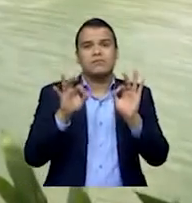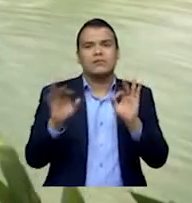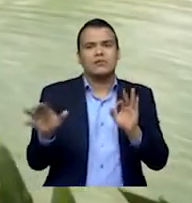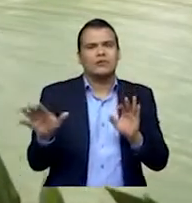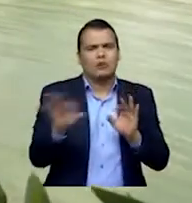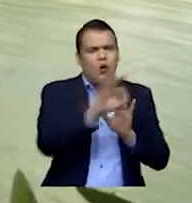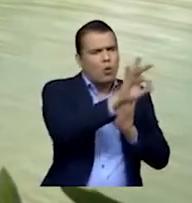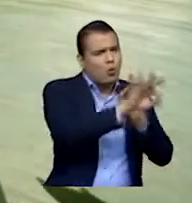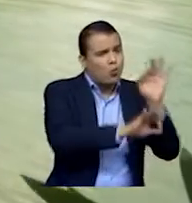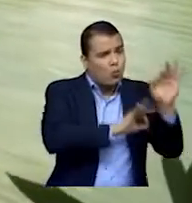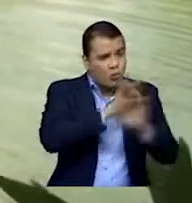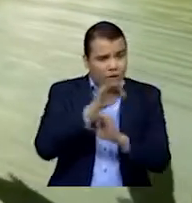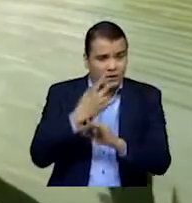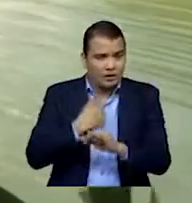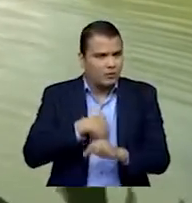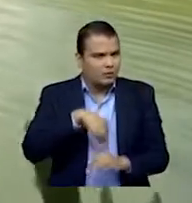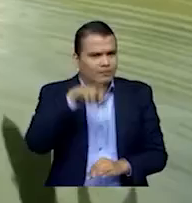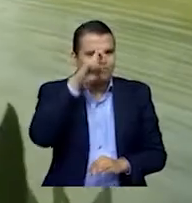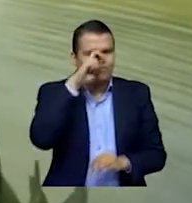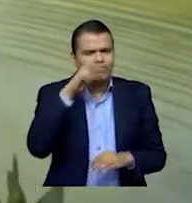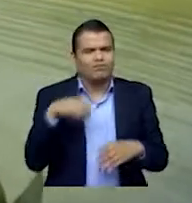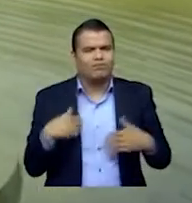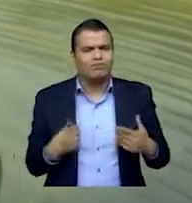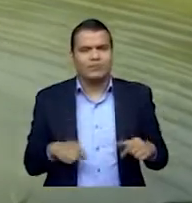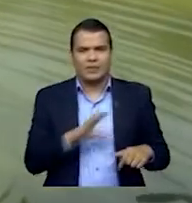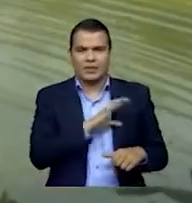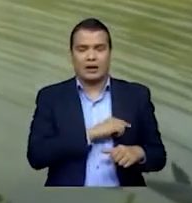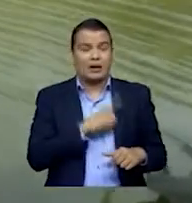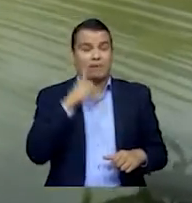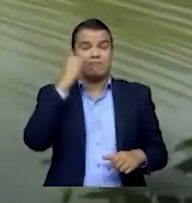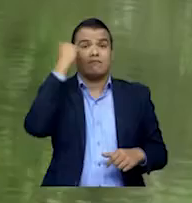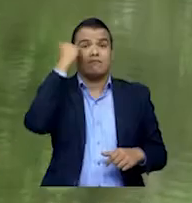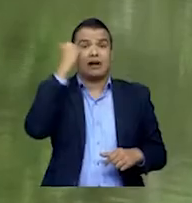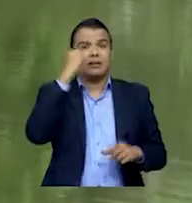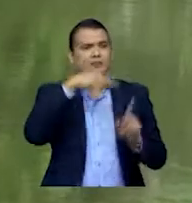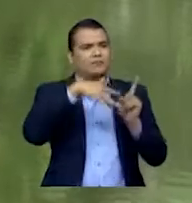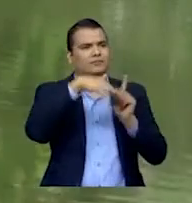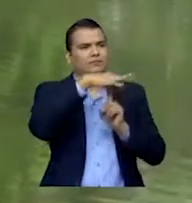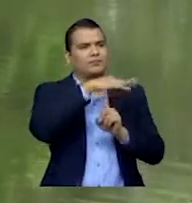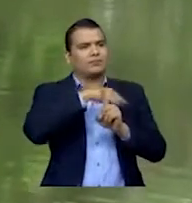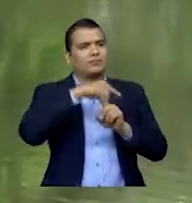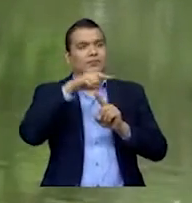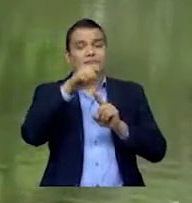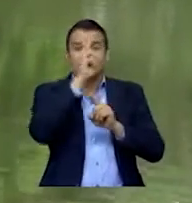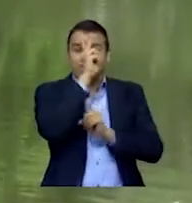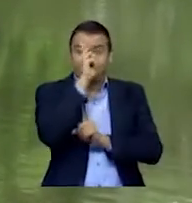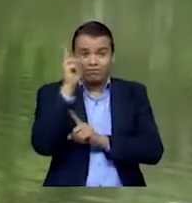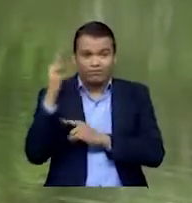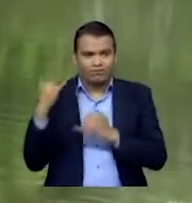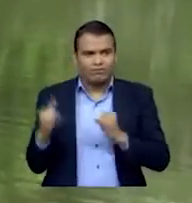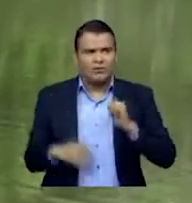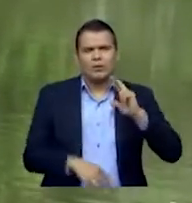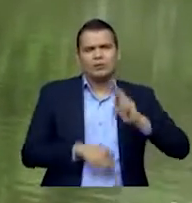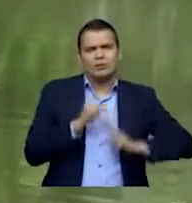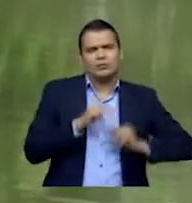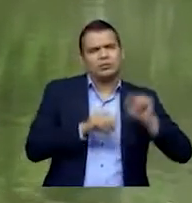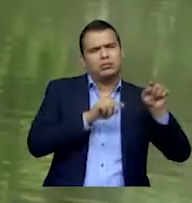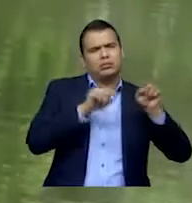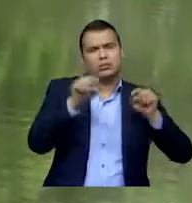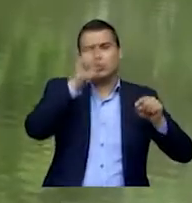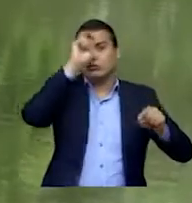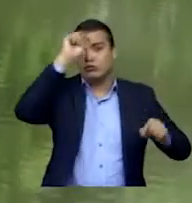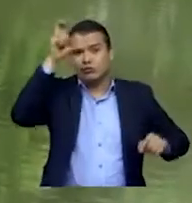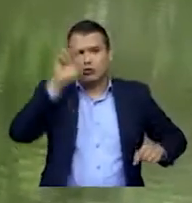fijación que tengo que es volver acá de un santuario ambiental de colombia por eso estamos haciendo obras en toda parte wilson en el